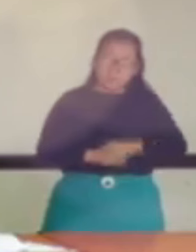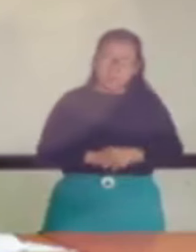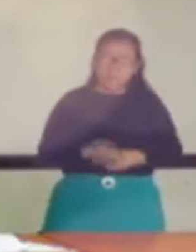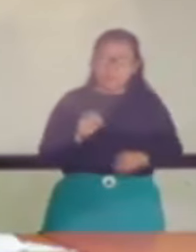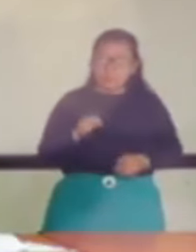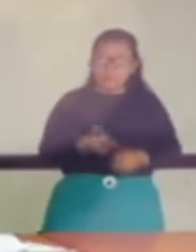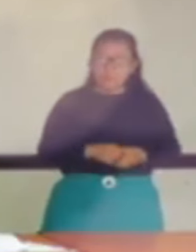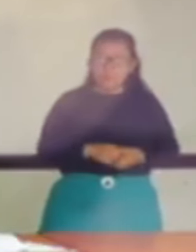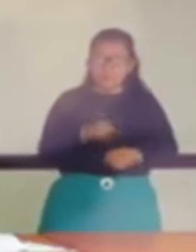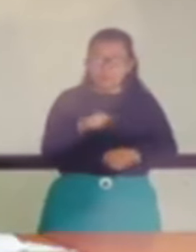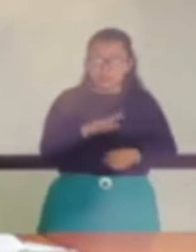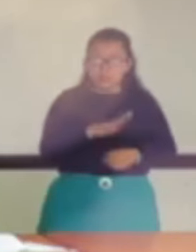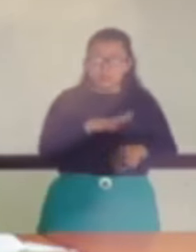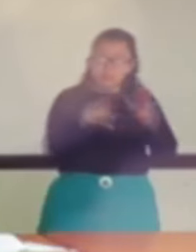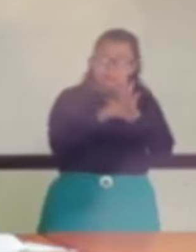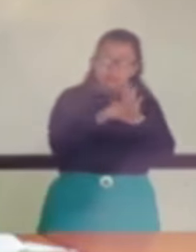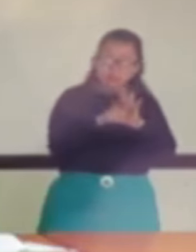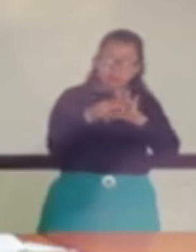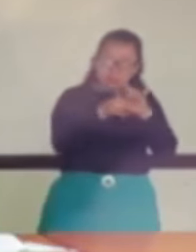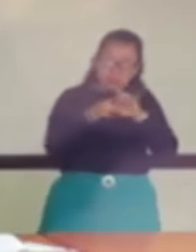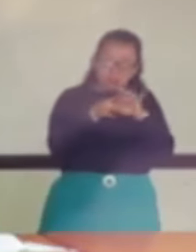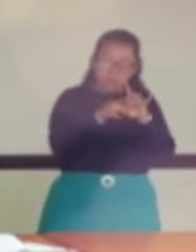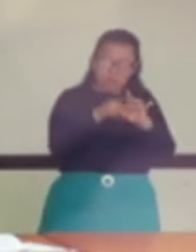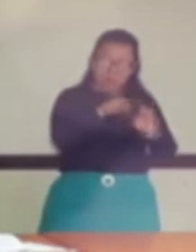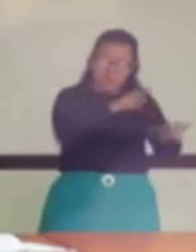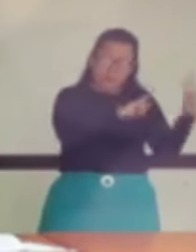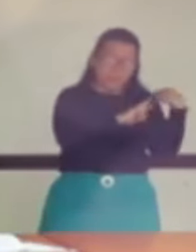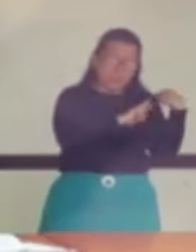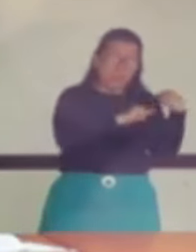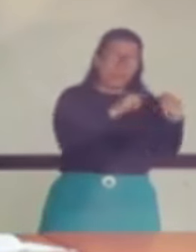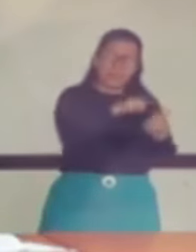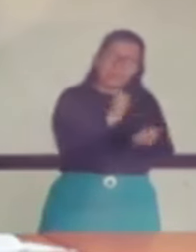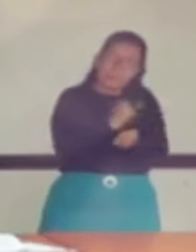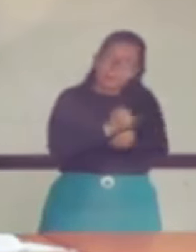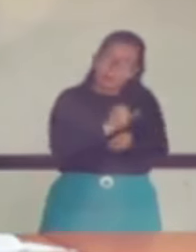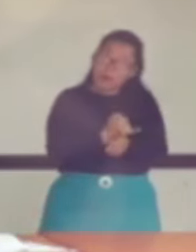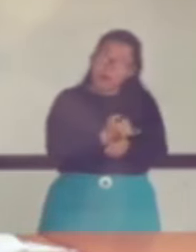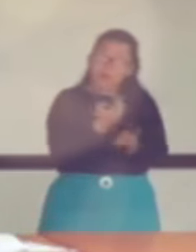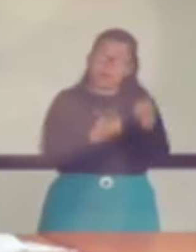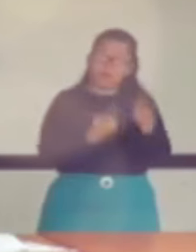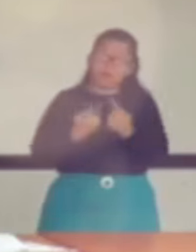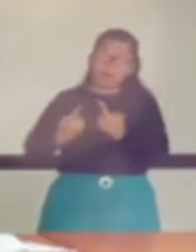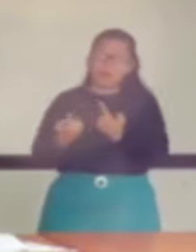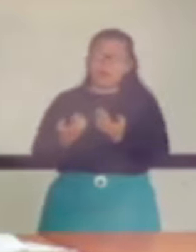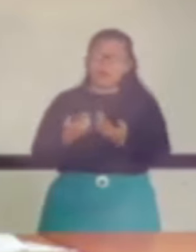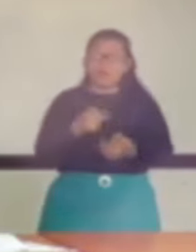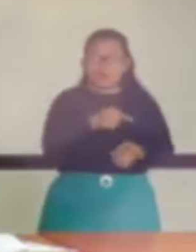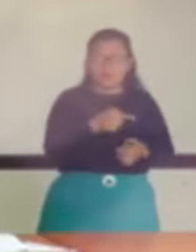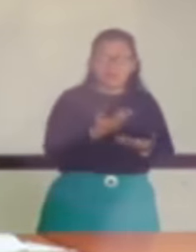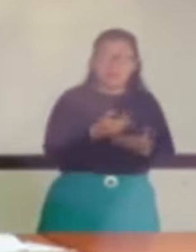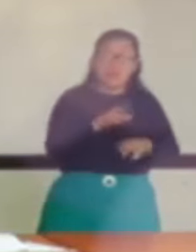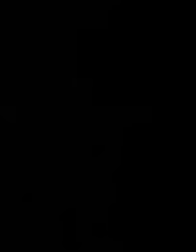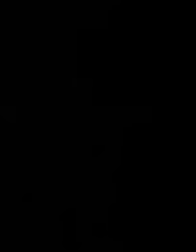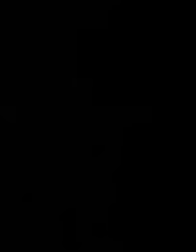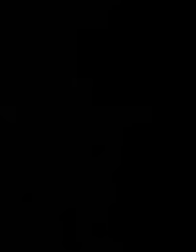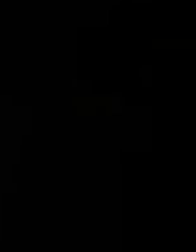Sí, eso compete a la ley, al organismo que debe hacer la investigación correspondiente y cuáles serán las consecuencias para cada una de